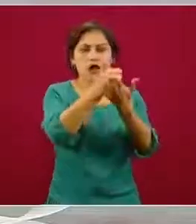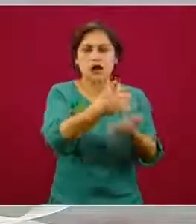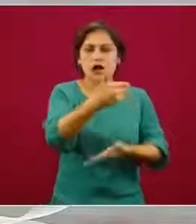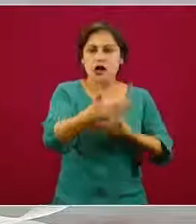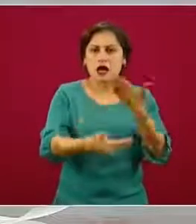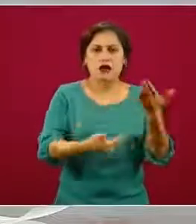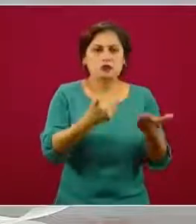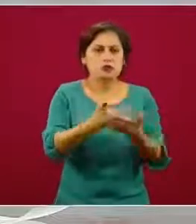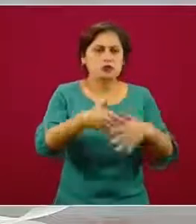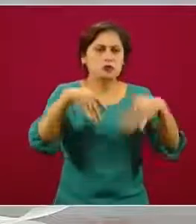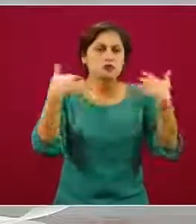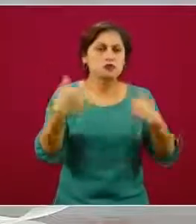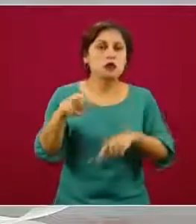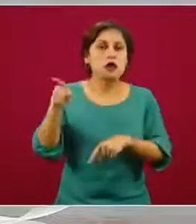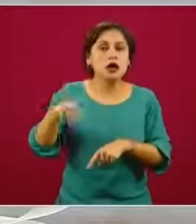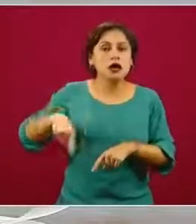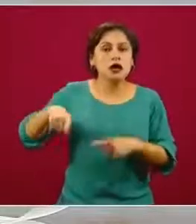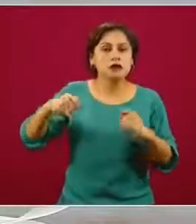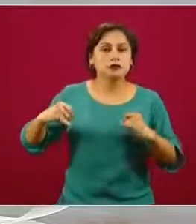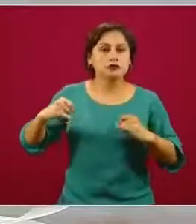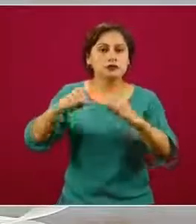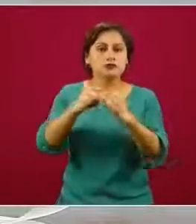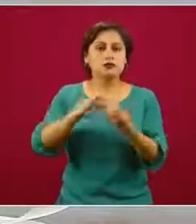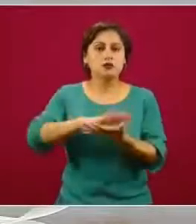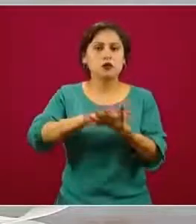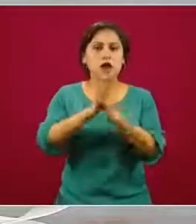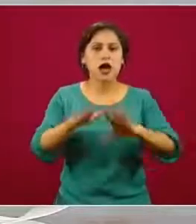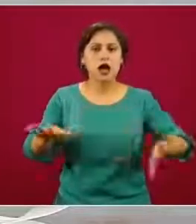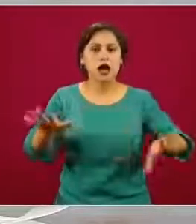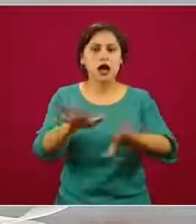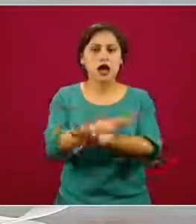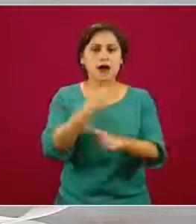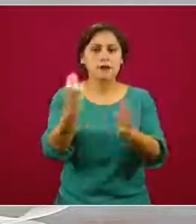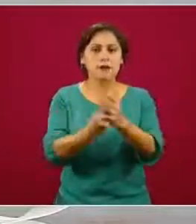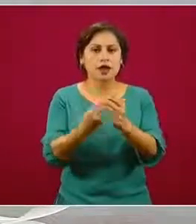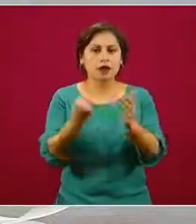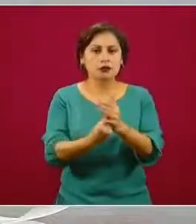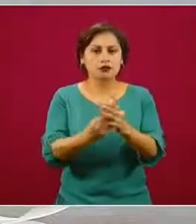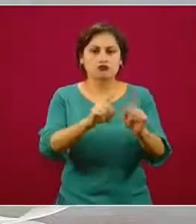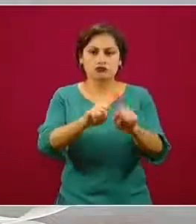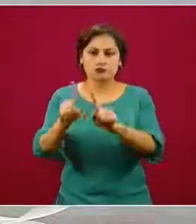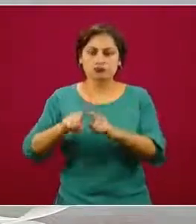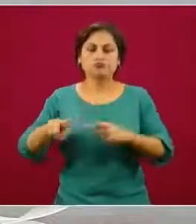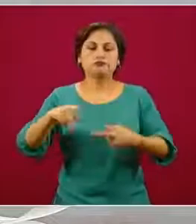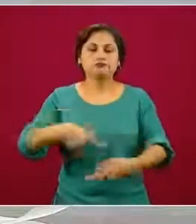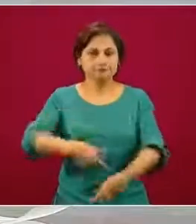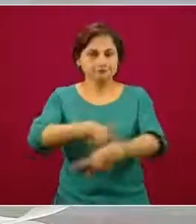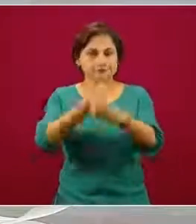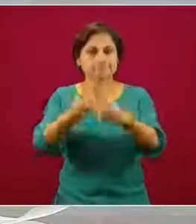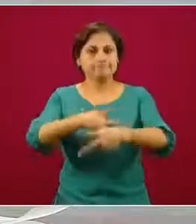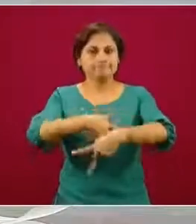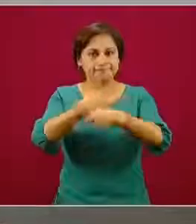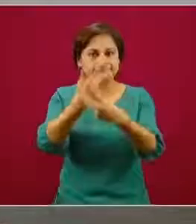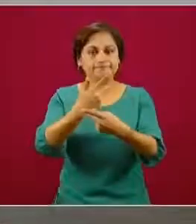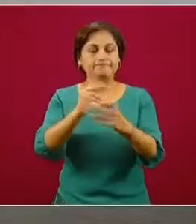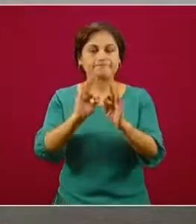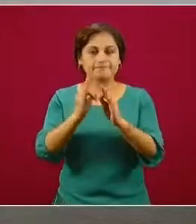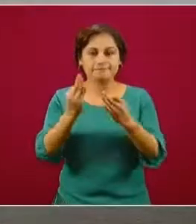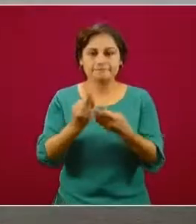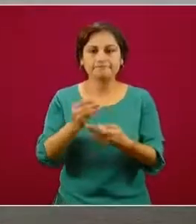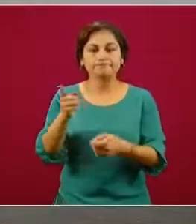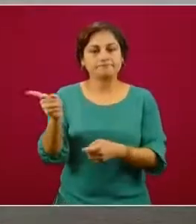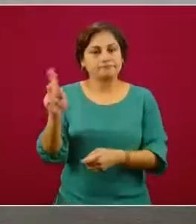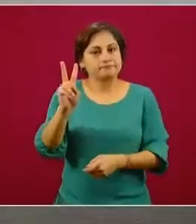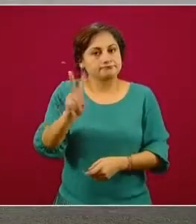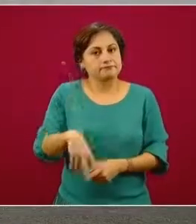sus cursos presenciales o de sus formas de trabajar presencialmente vía remota, como todas y todos, con muchas dificultades también, como